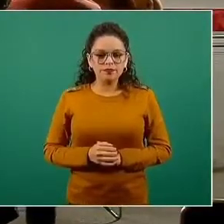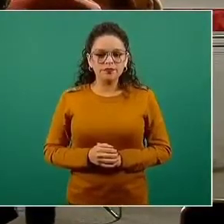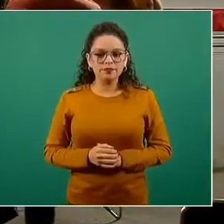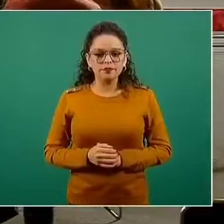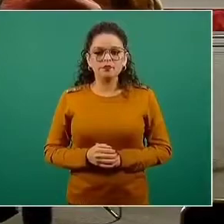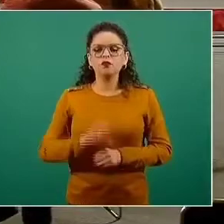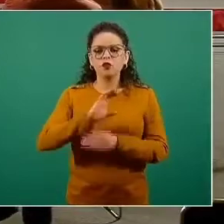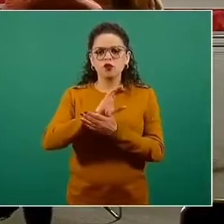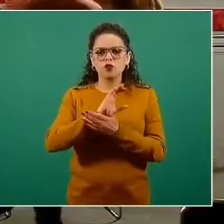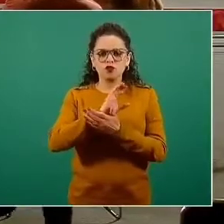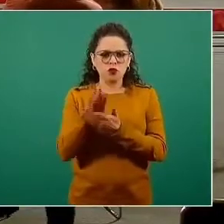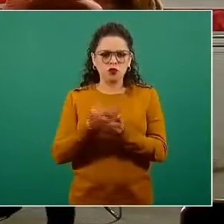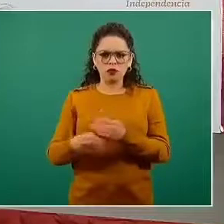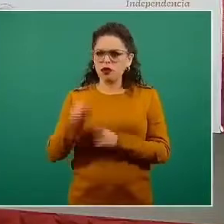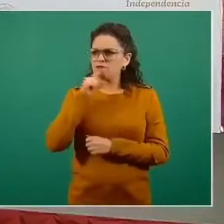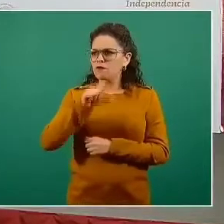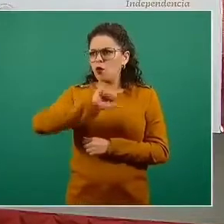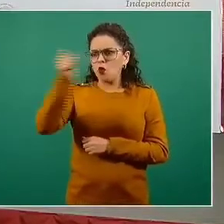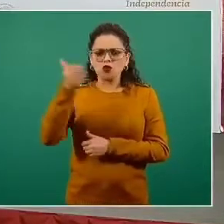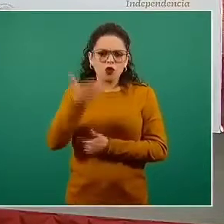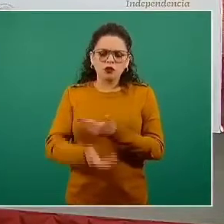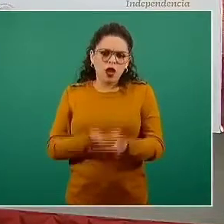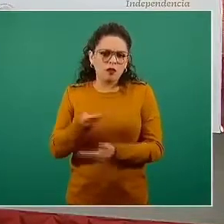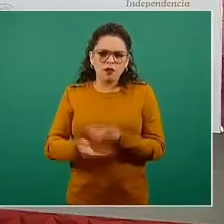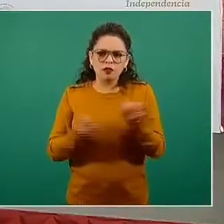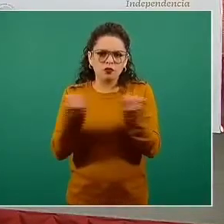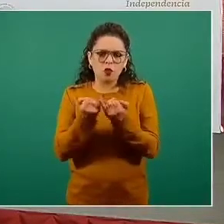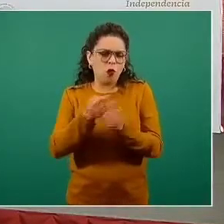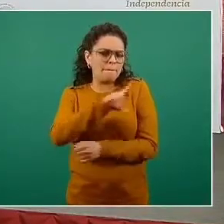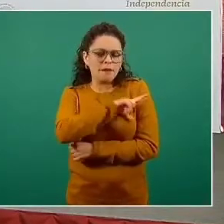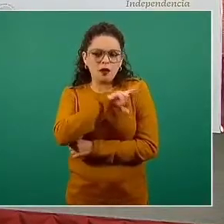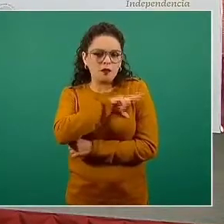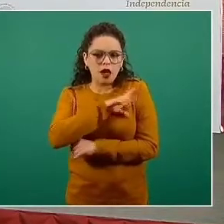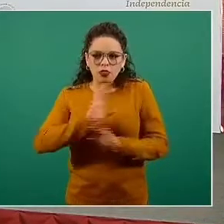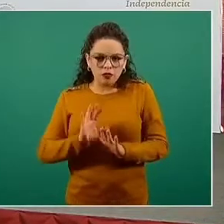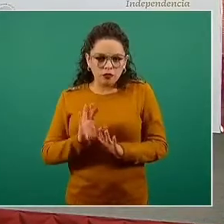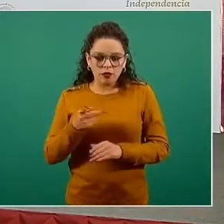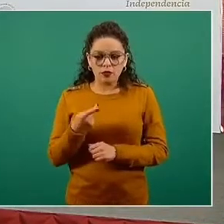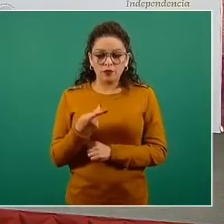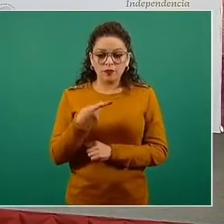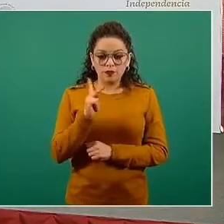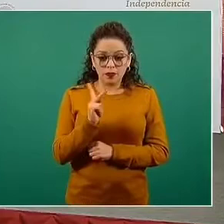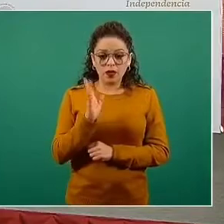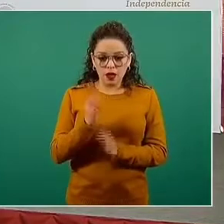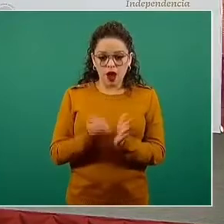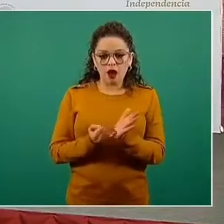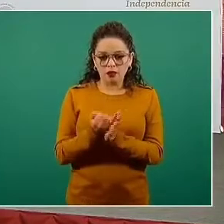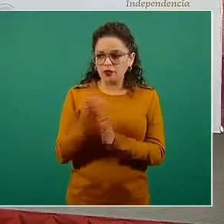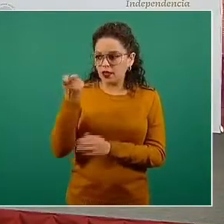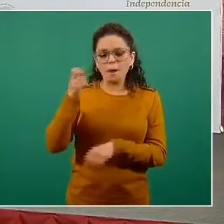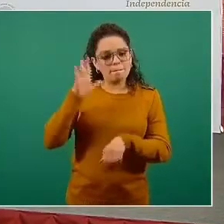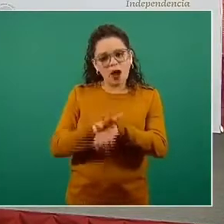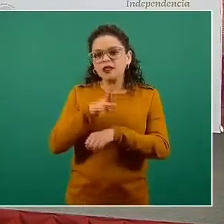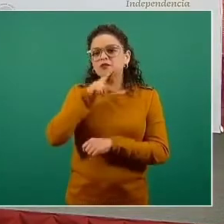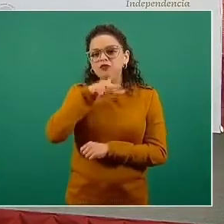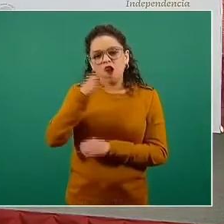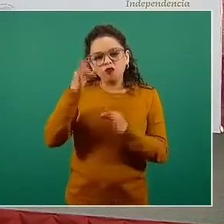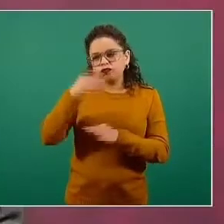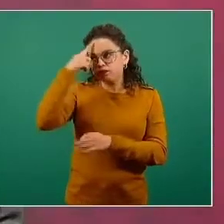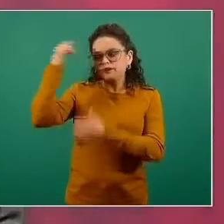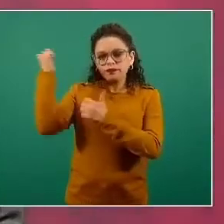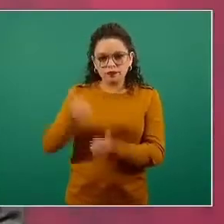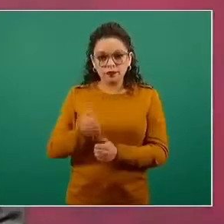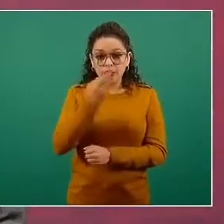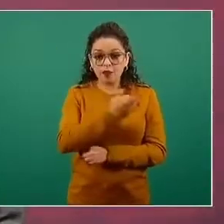la contrataremos como se contrata cualquier otro servicio privado. Pero ya decidimos que es lo más eficiente. La fecha específica